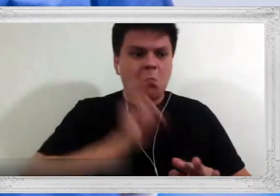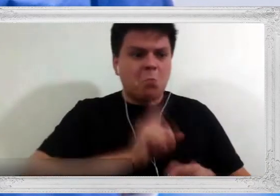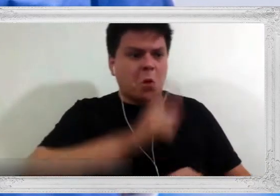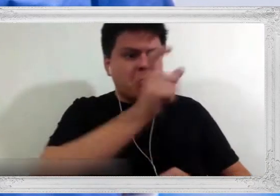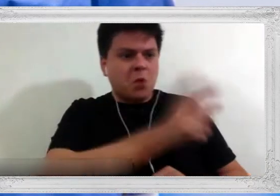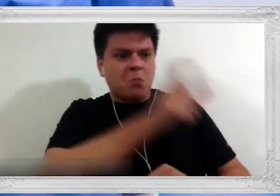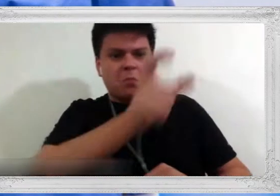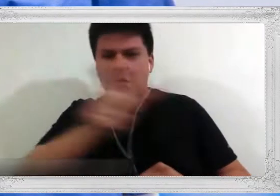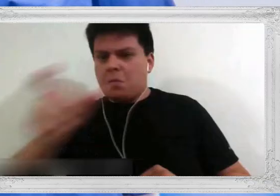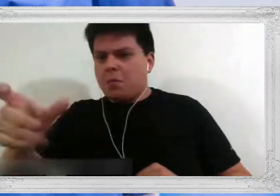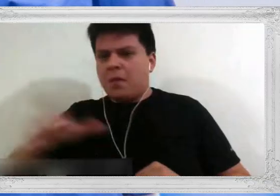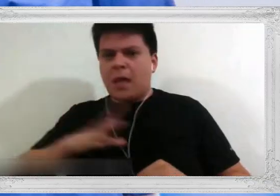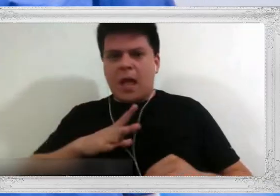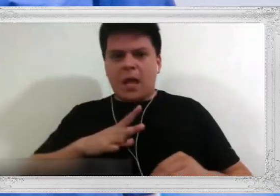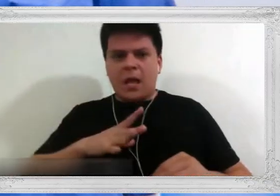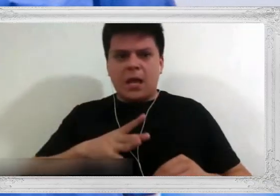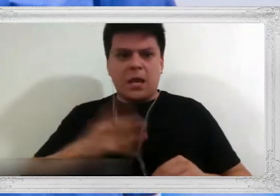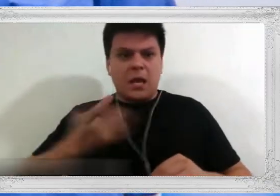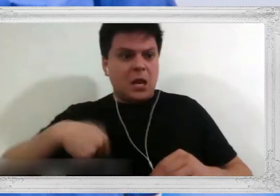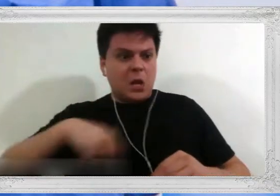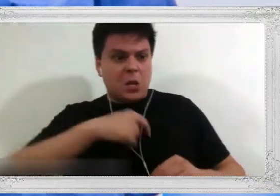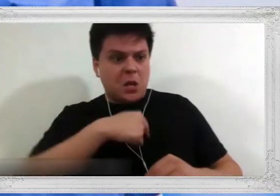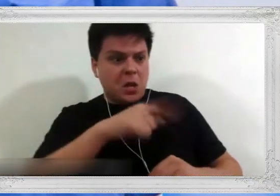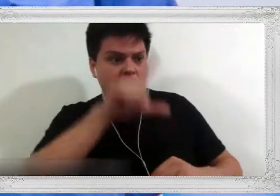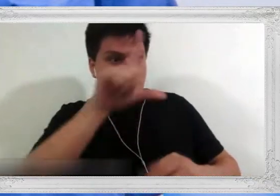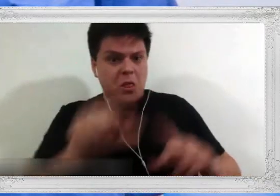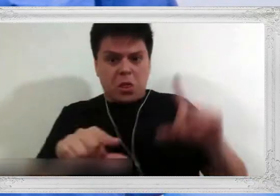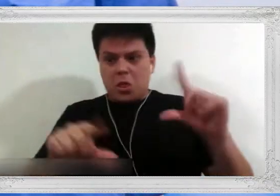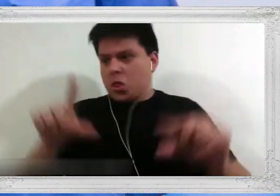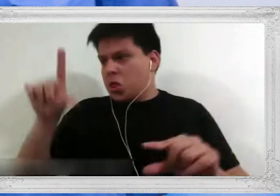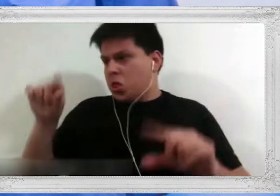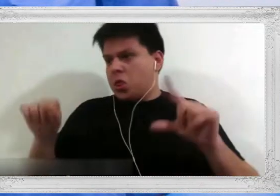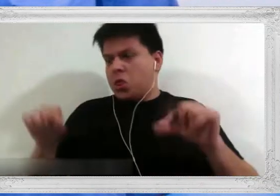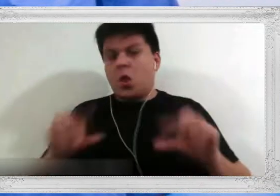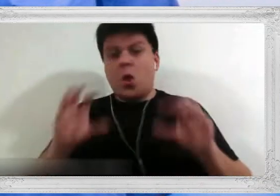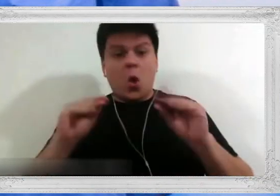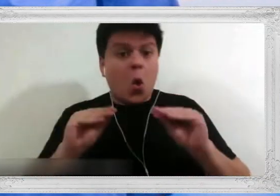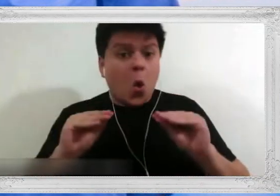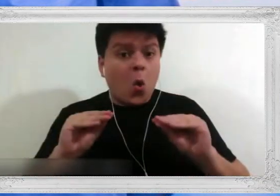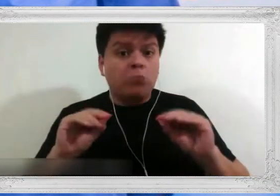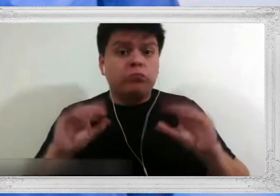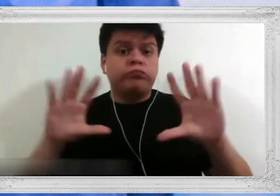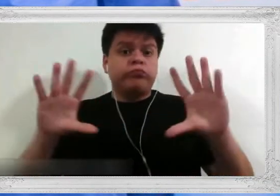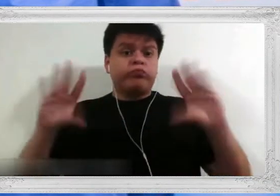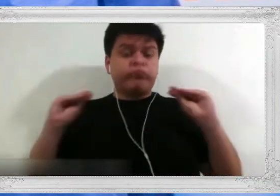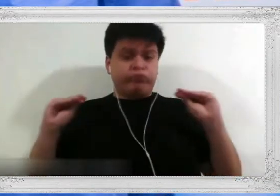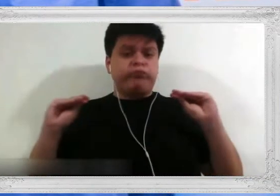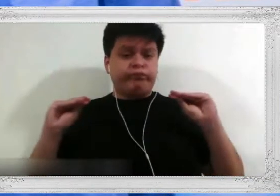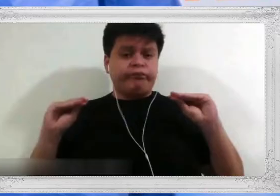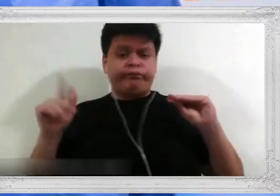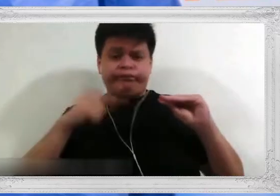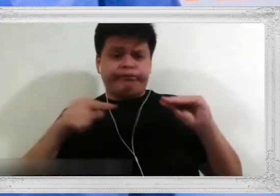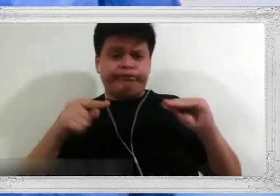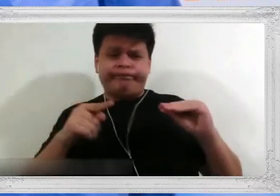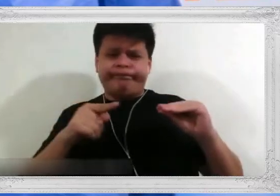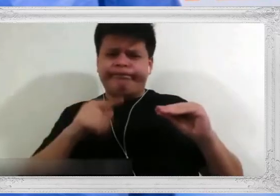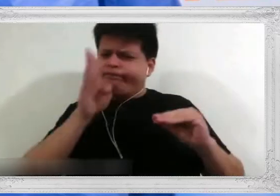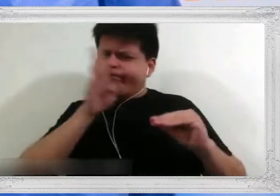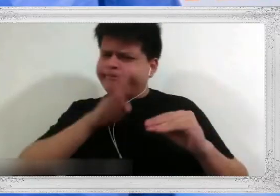no es censurándolo o reduciéndolo con la excusa de una humildad malentendida que podrá ser resuelto.